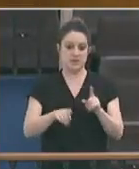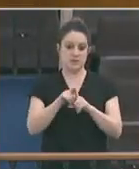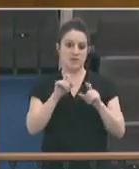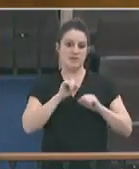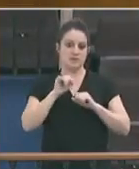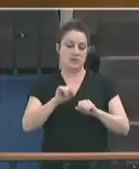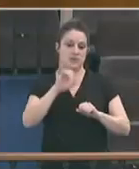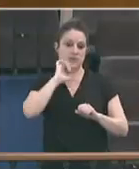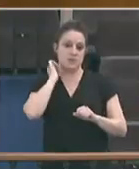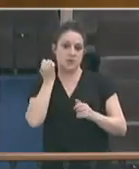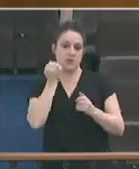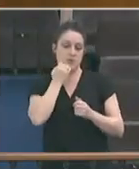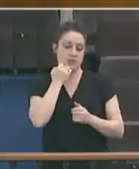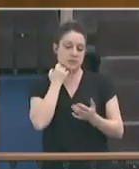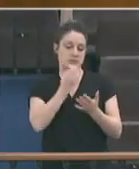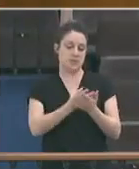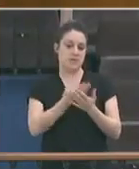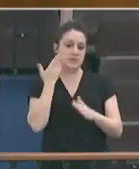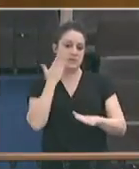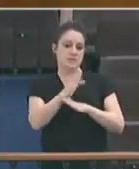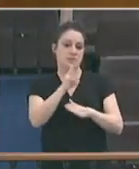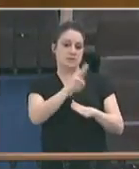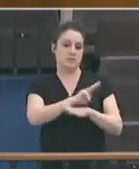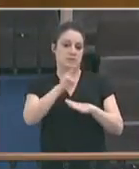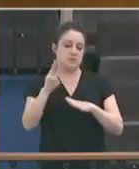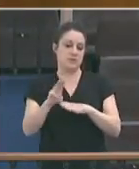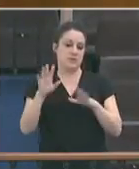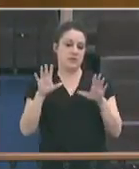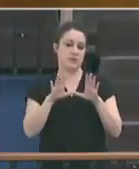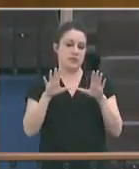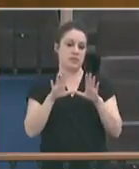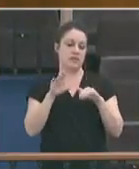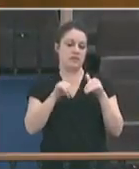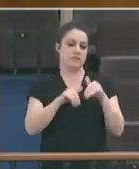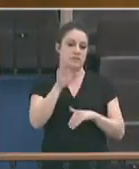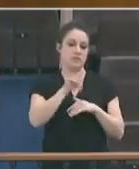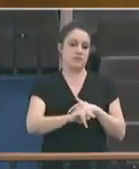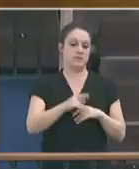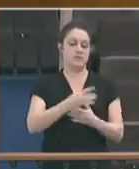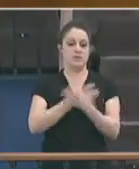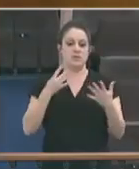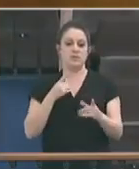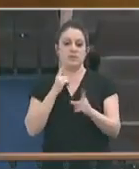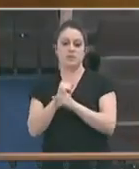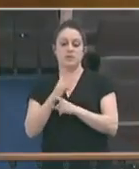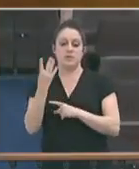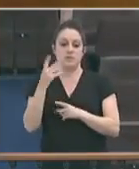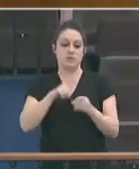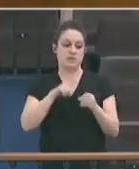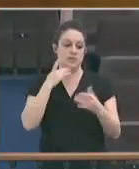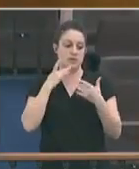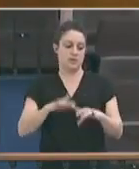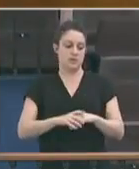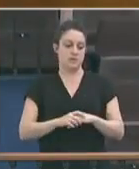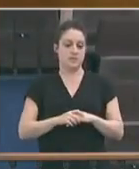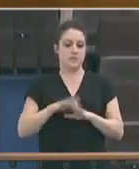la propuesta de resolución presentada por el Grupo Parlamentario Popular, con 10 votos a favor, 19 en contra y 4 abstenciones. Por último,